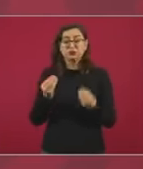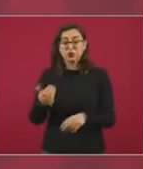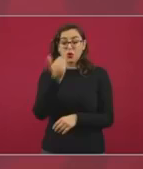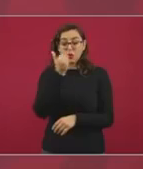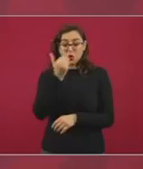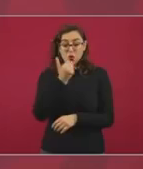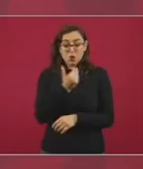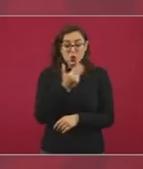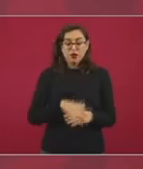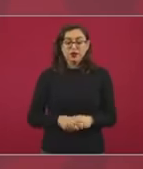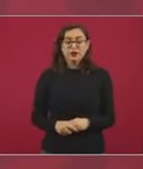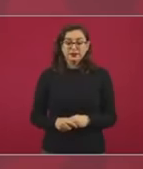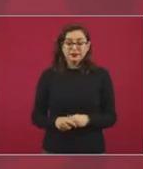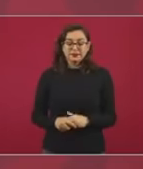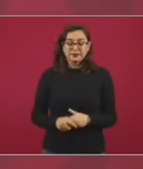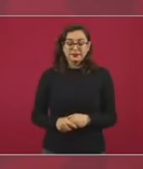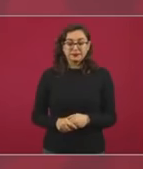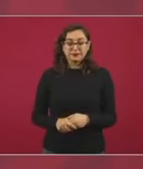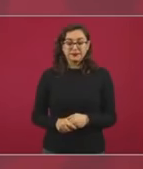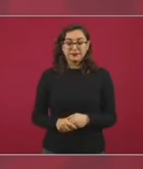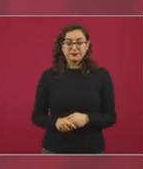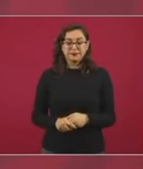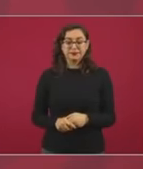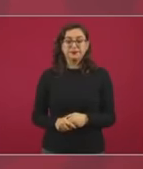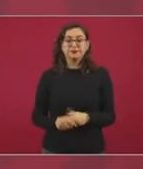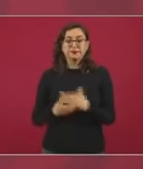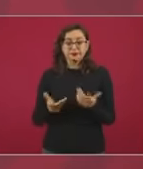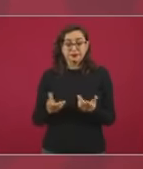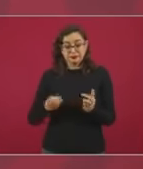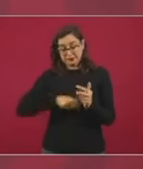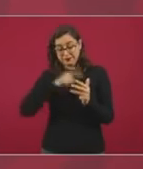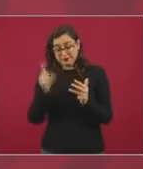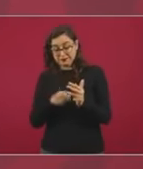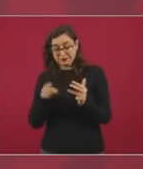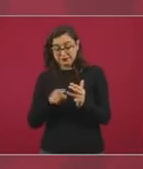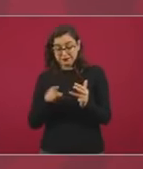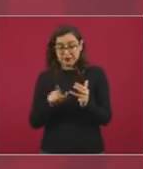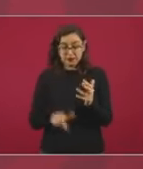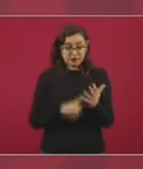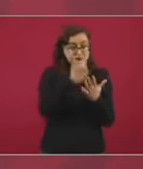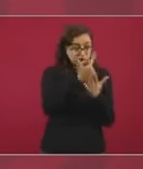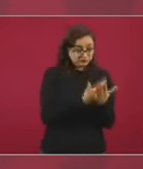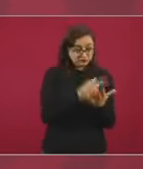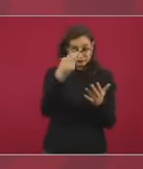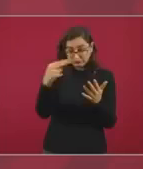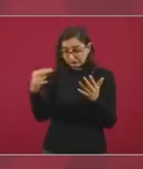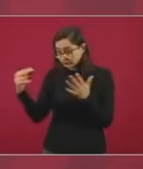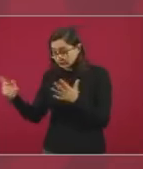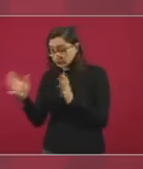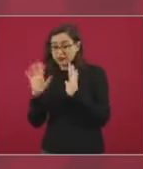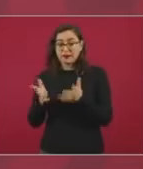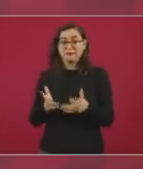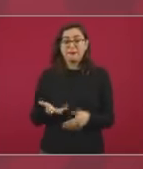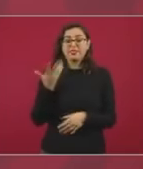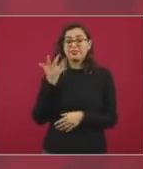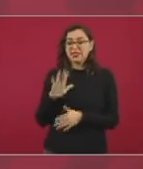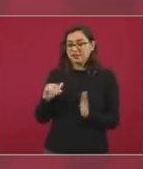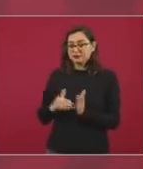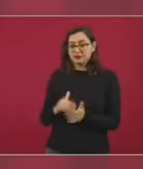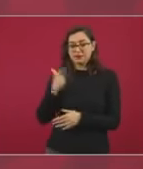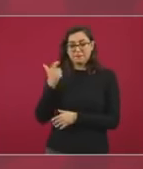para la gente. Ahora se hace el censo y se están entregando 10,000